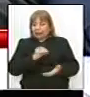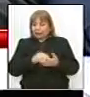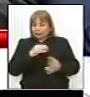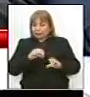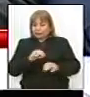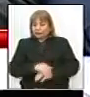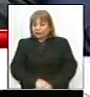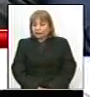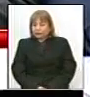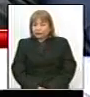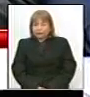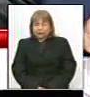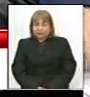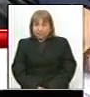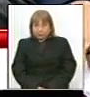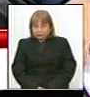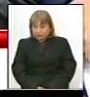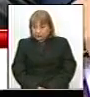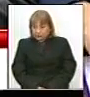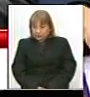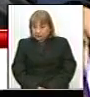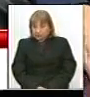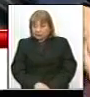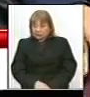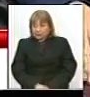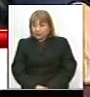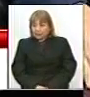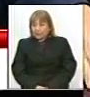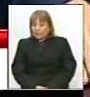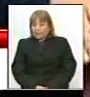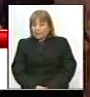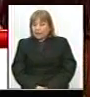debe aceptarse esa conclusión grave